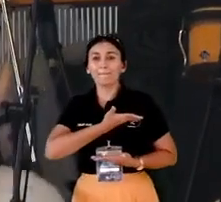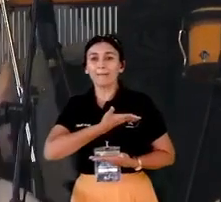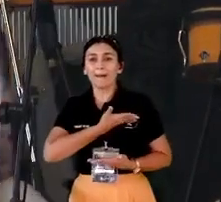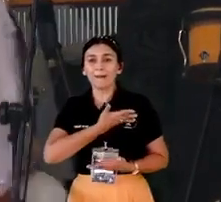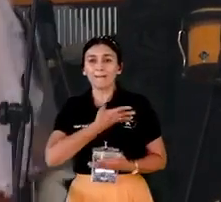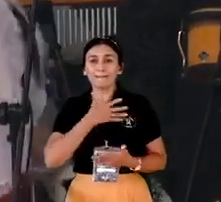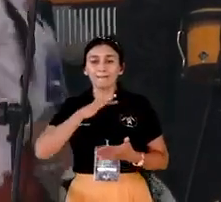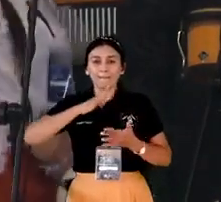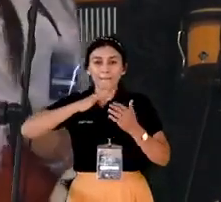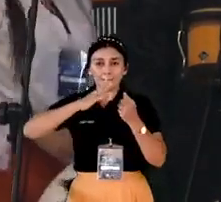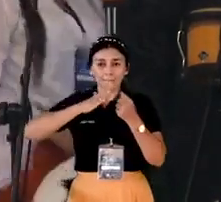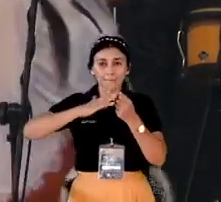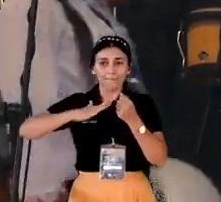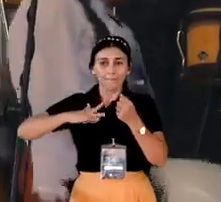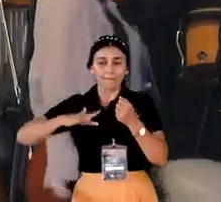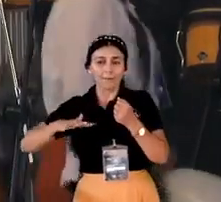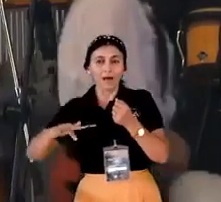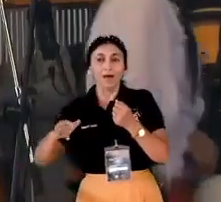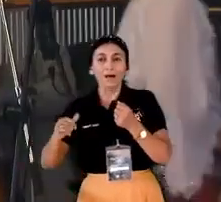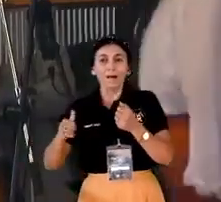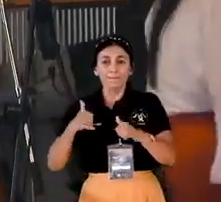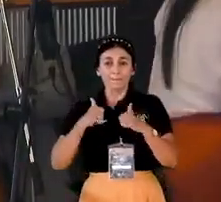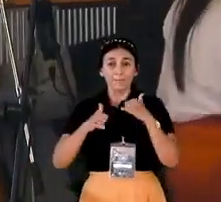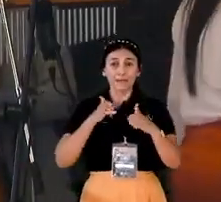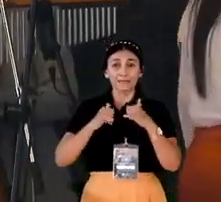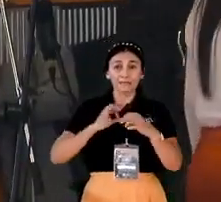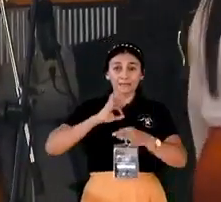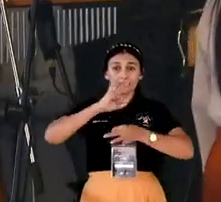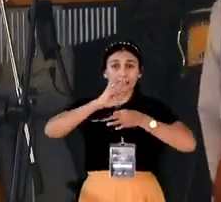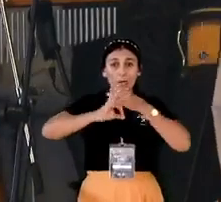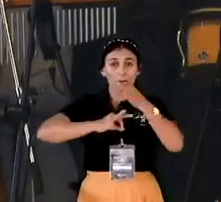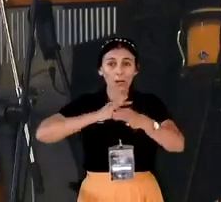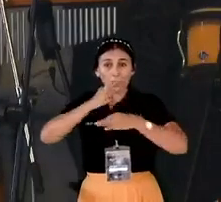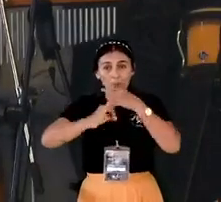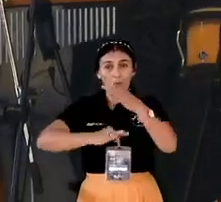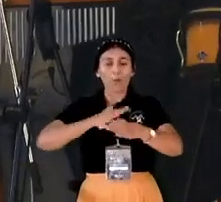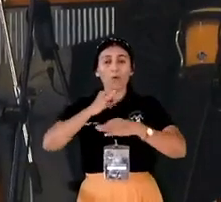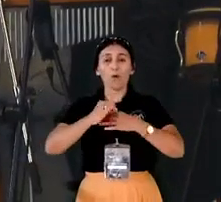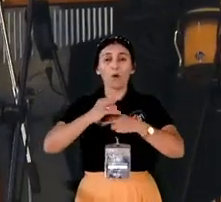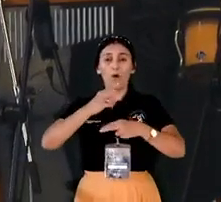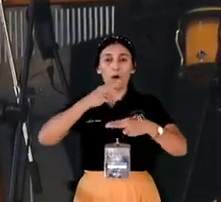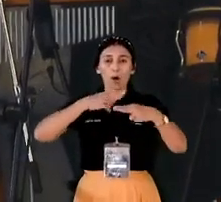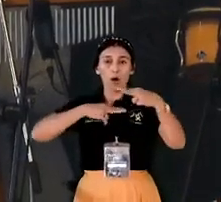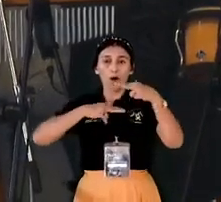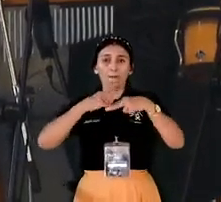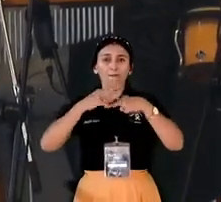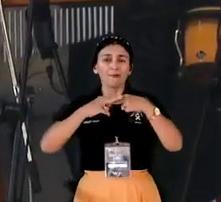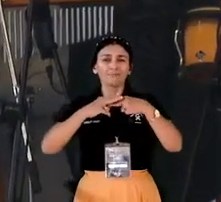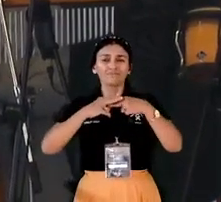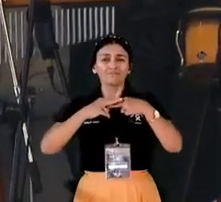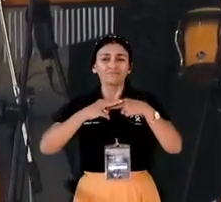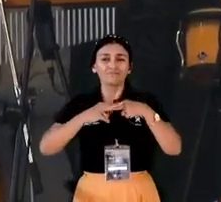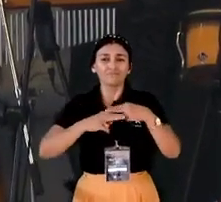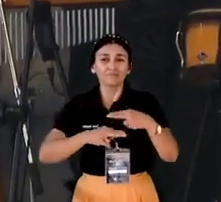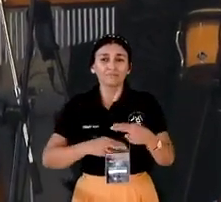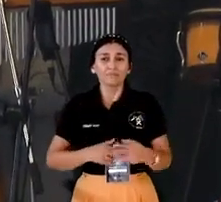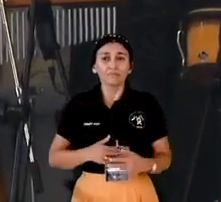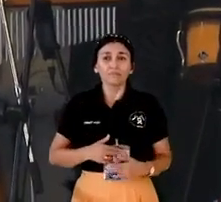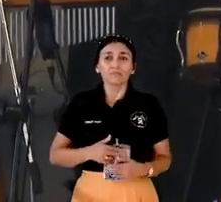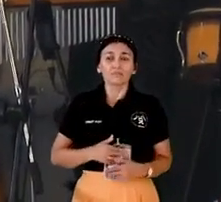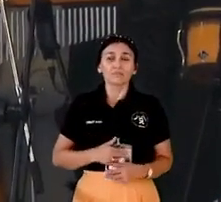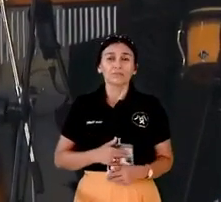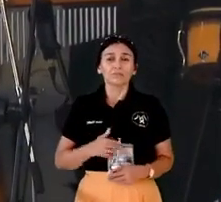podemos decir que, como Esther, Él nos ha cambiado nuestro pasado por un futuro de privilegios.